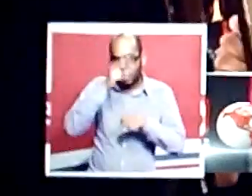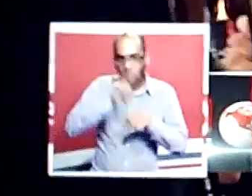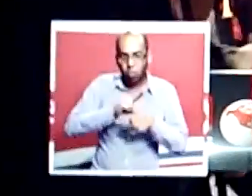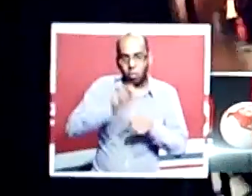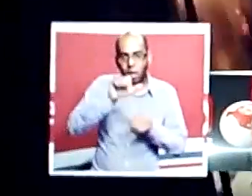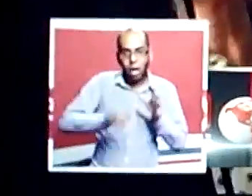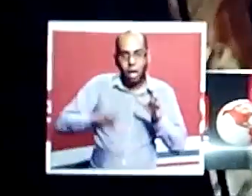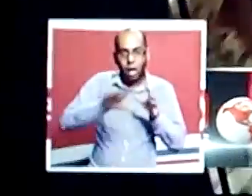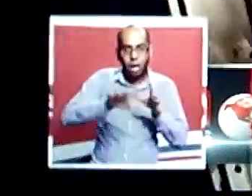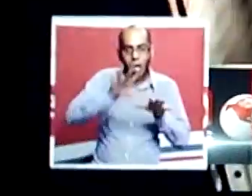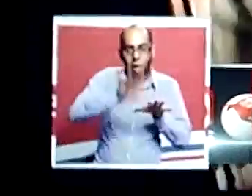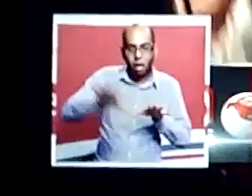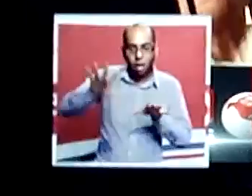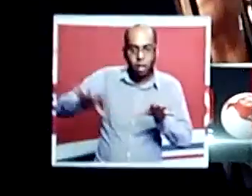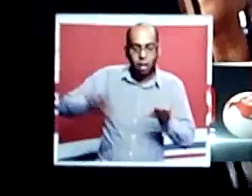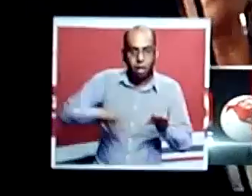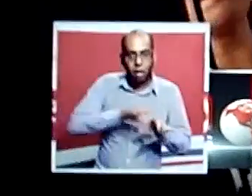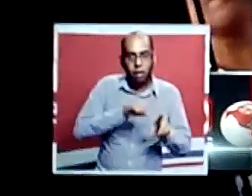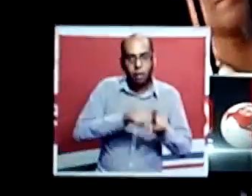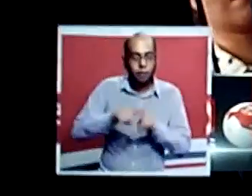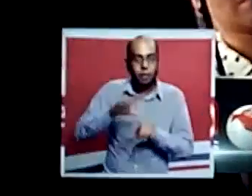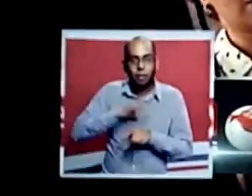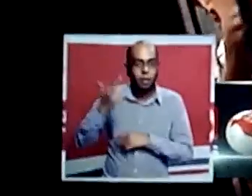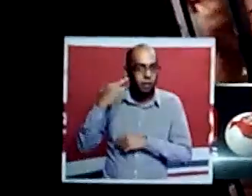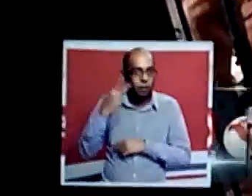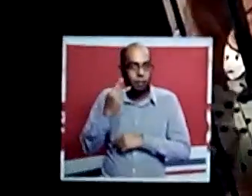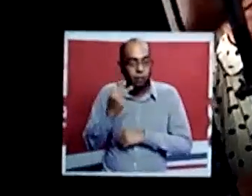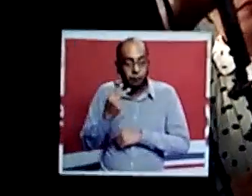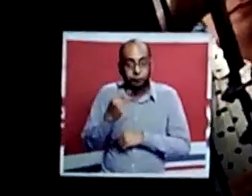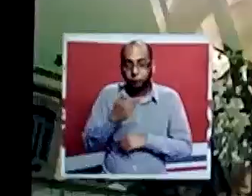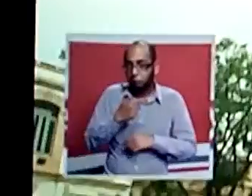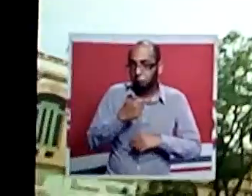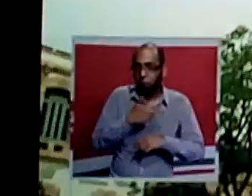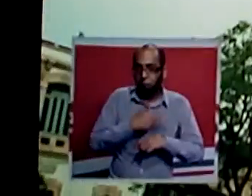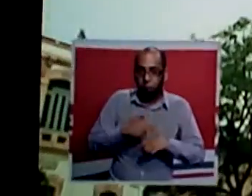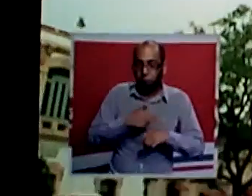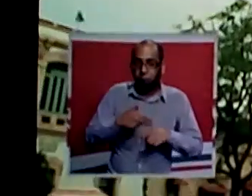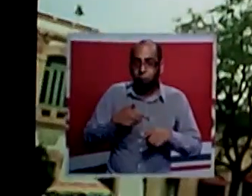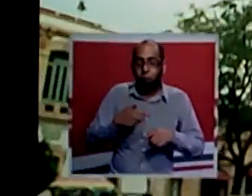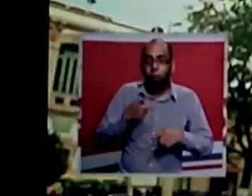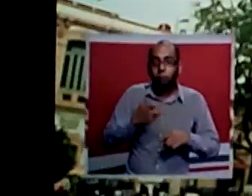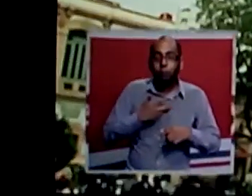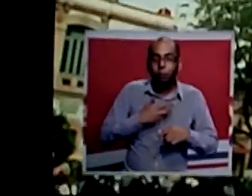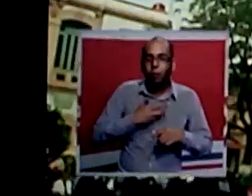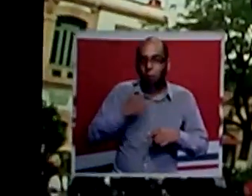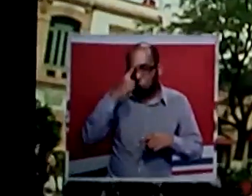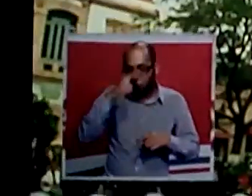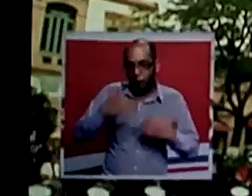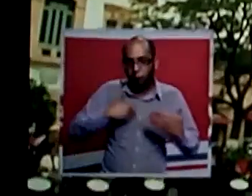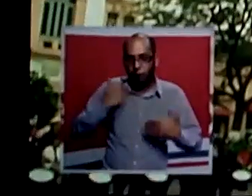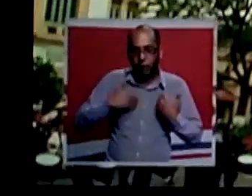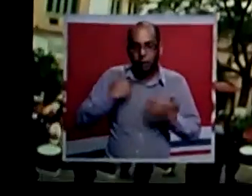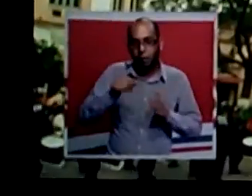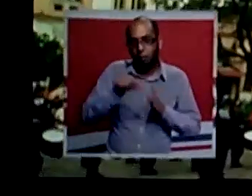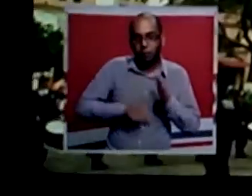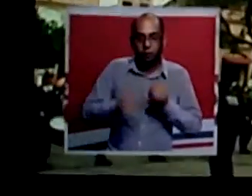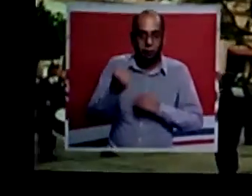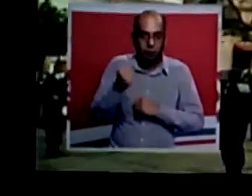áreas y personal que labora en la tele y la radio de todos. Dichas acciones se realizan en el marco de los festejos del mes patrio.